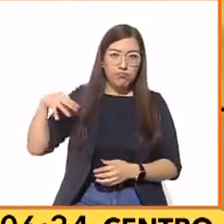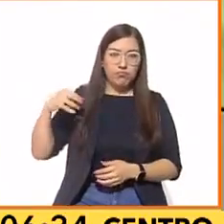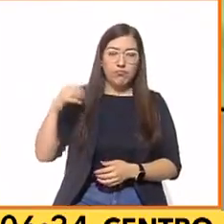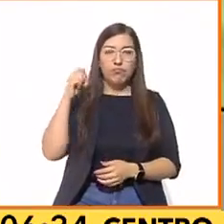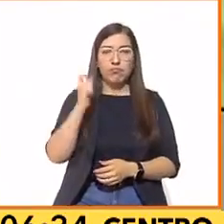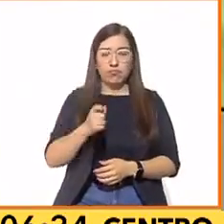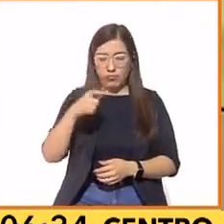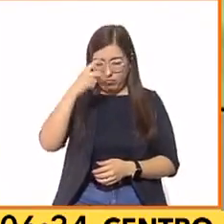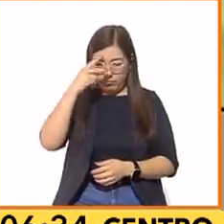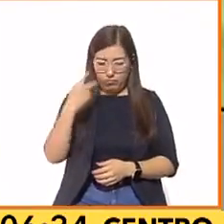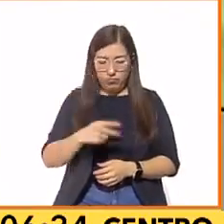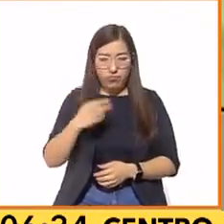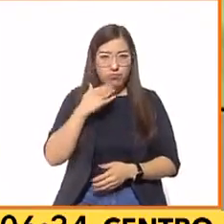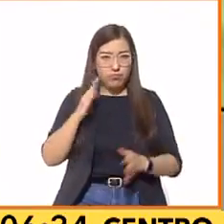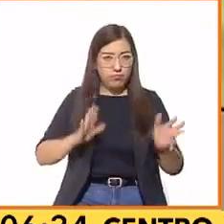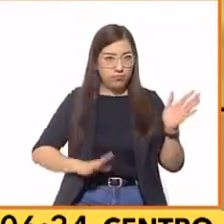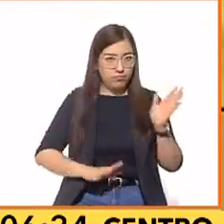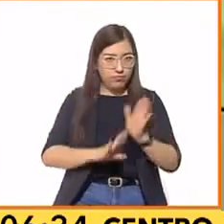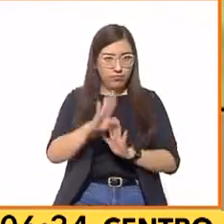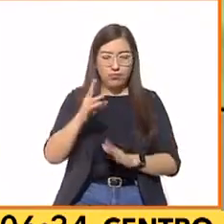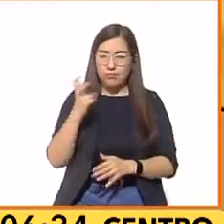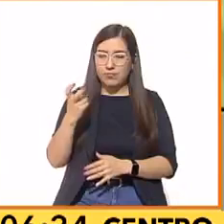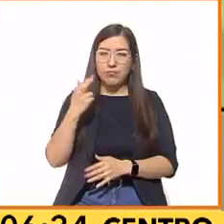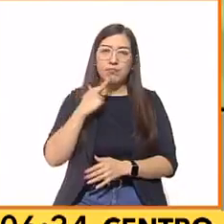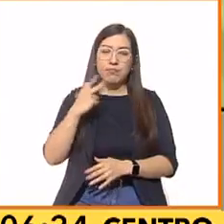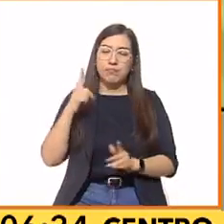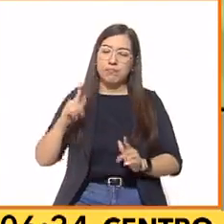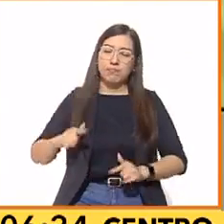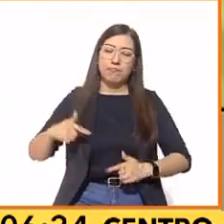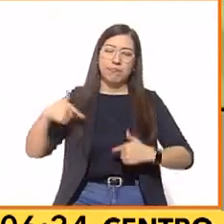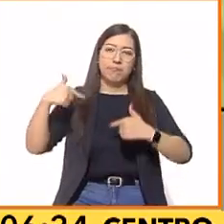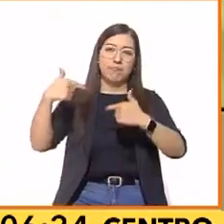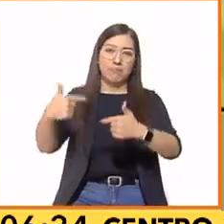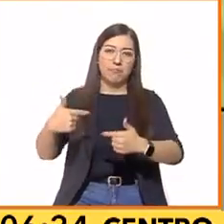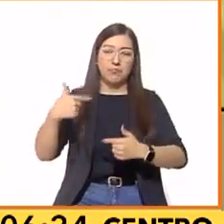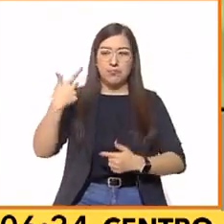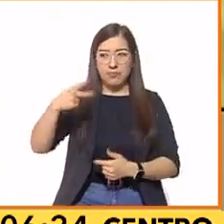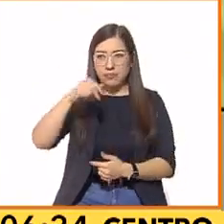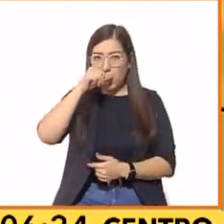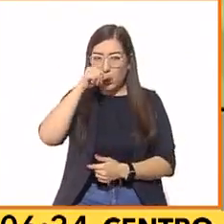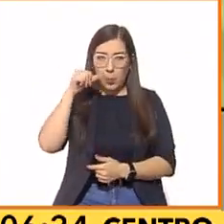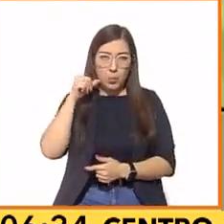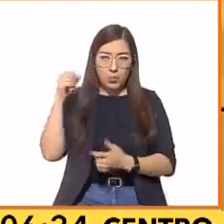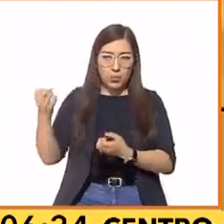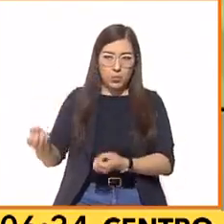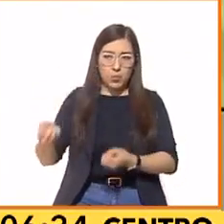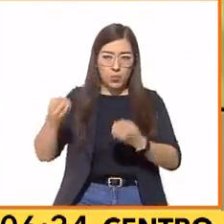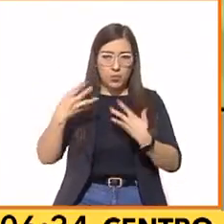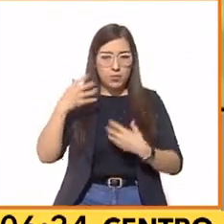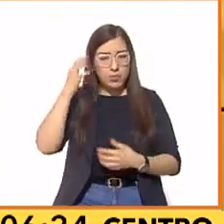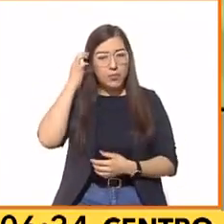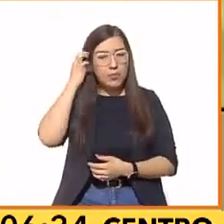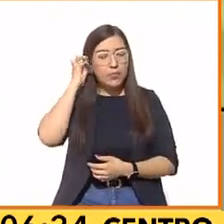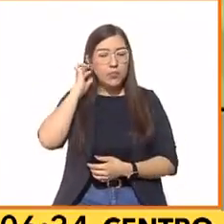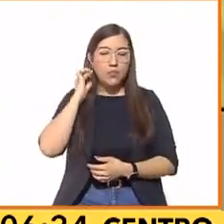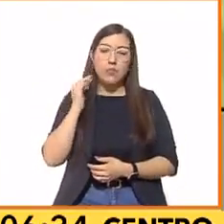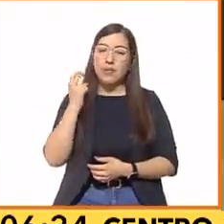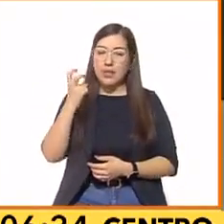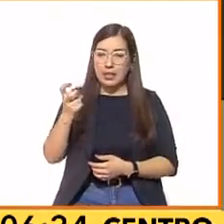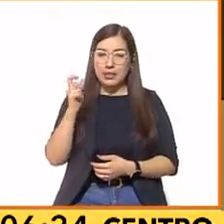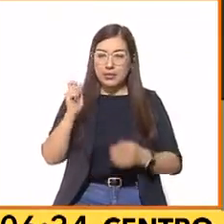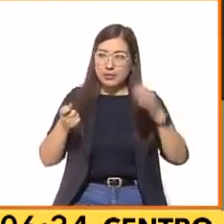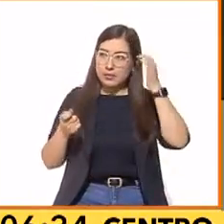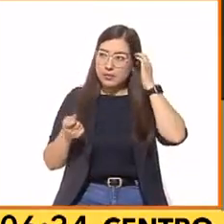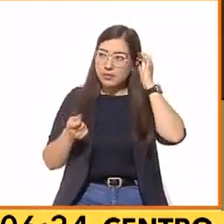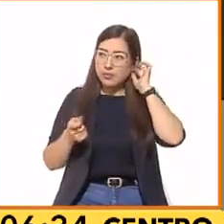salir adelante y creo que ese es el mejor legado que Juárez y su generación nos ofrece. A través de su soberanía. Un legado,